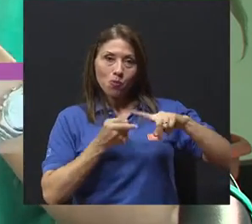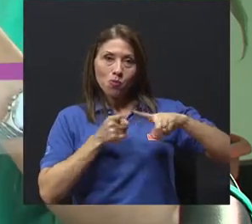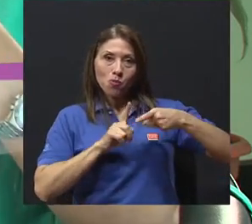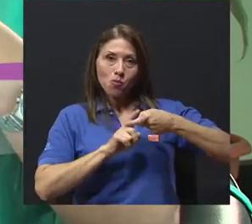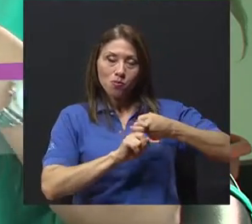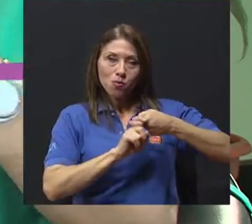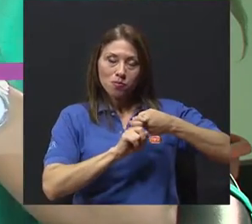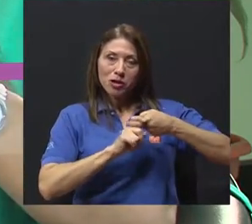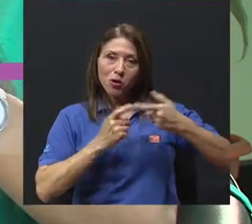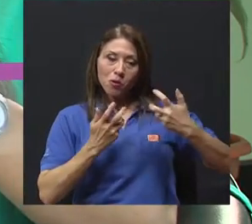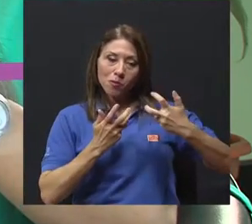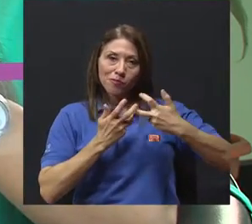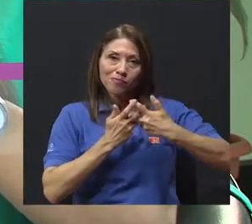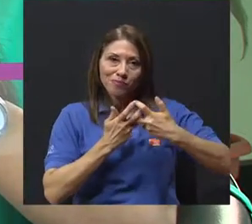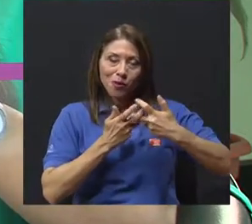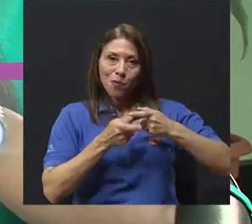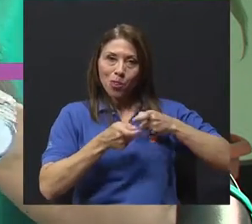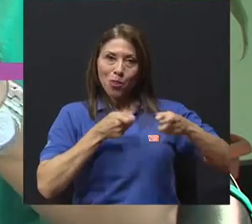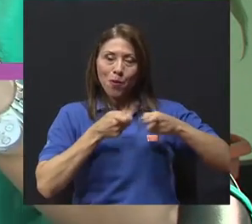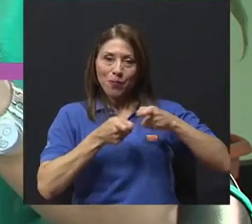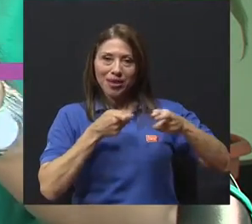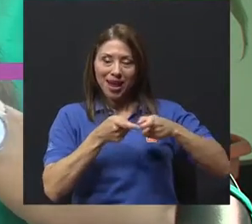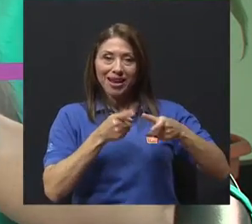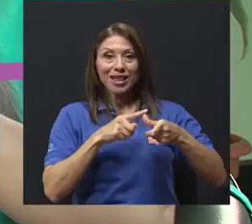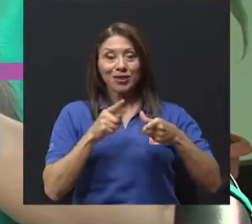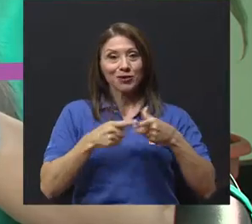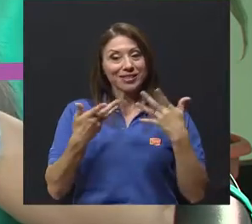la autoestima inmediatamente